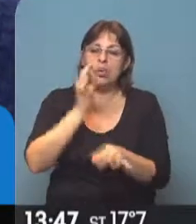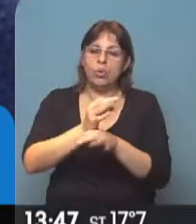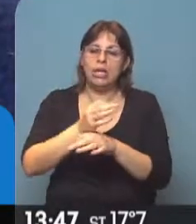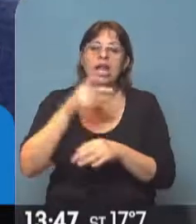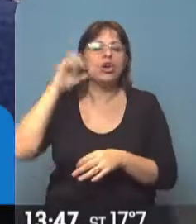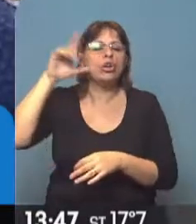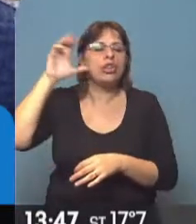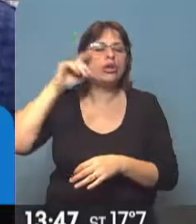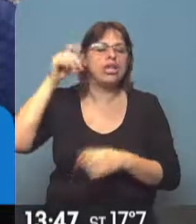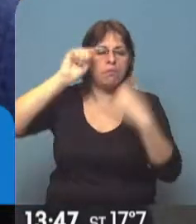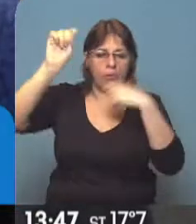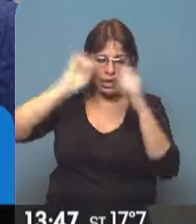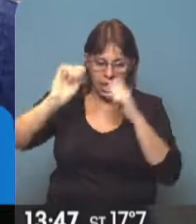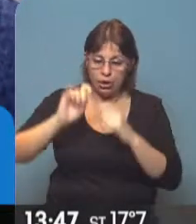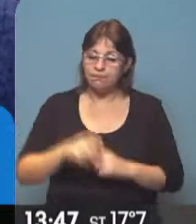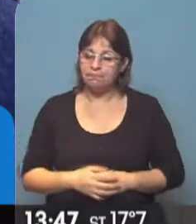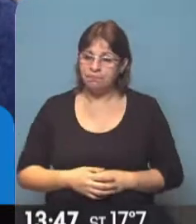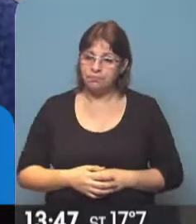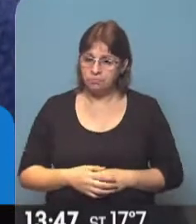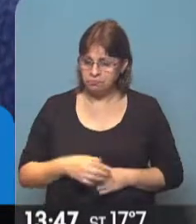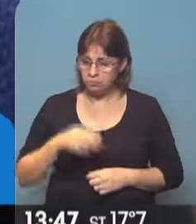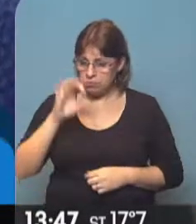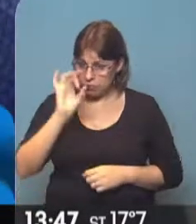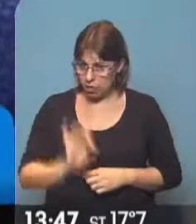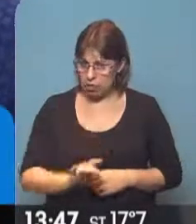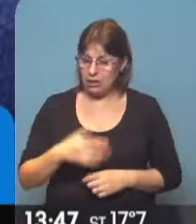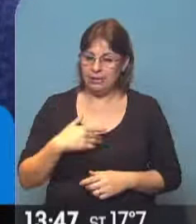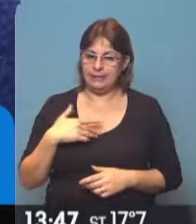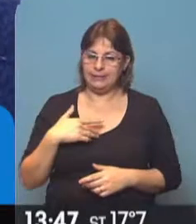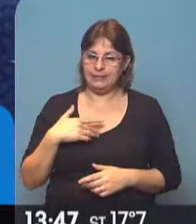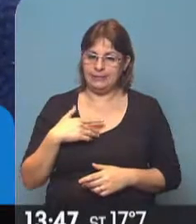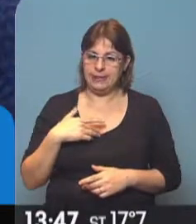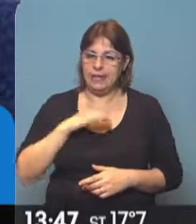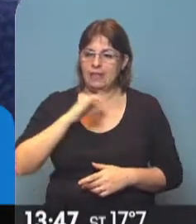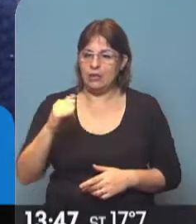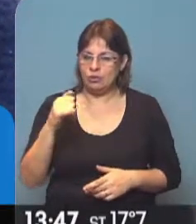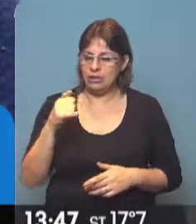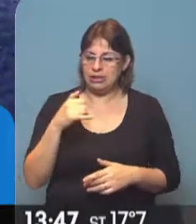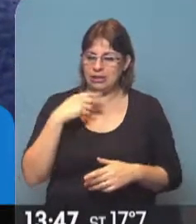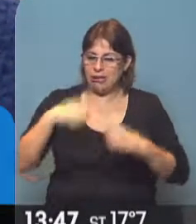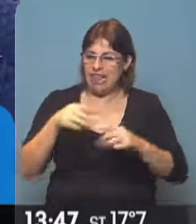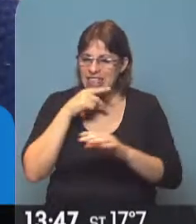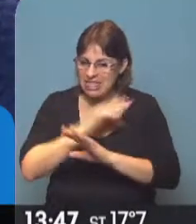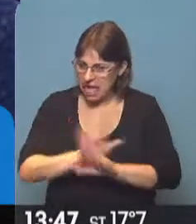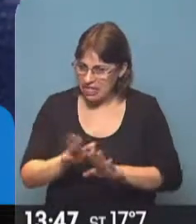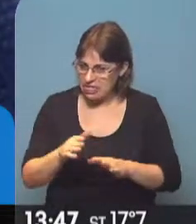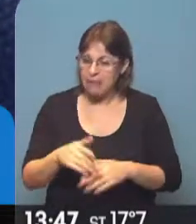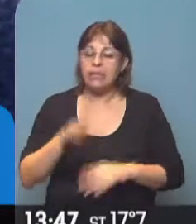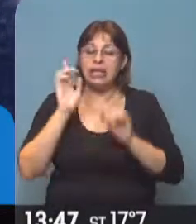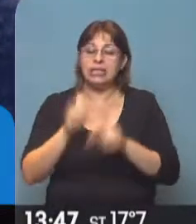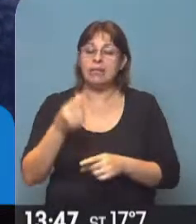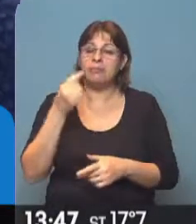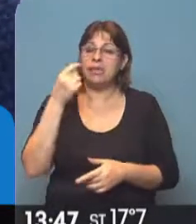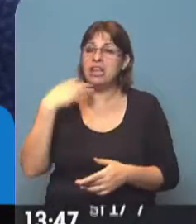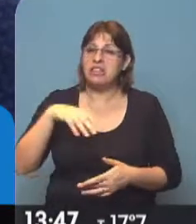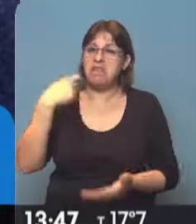Inmobiliarios, en donde no solo no prosperó ni una sola denuncia, sino que además en un momento la